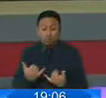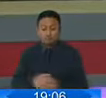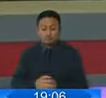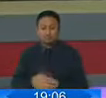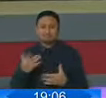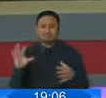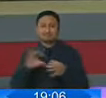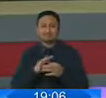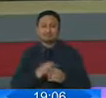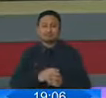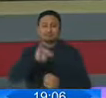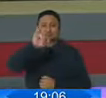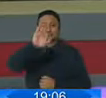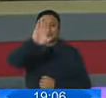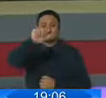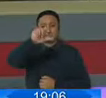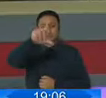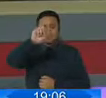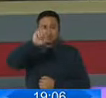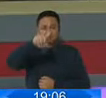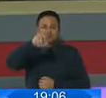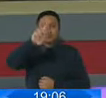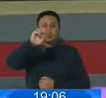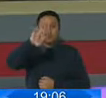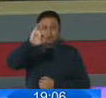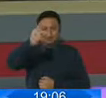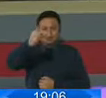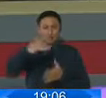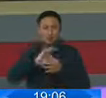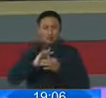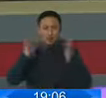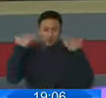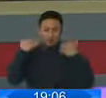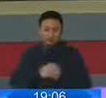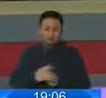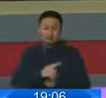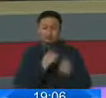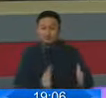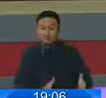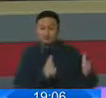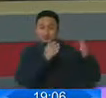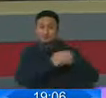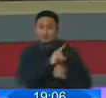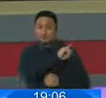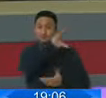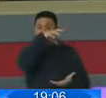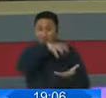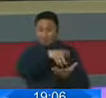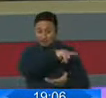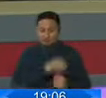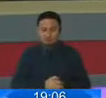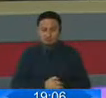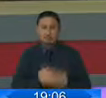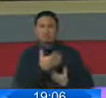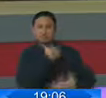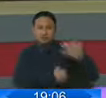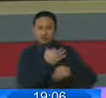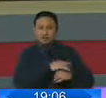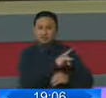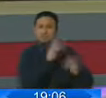vamos a enlazar con Ítalo Ruiz, quien se encuentra en el puerto principal desde el edificio del gobierno zonal, para darnos más detalles de